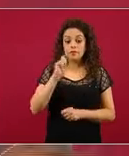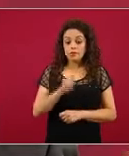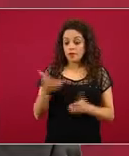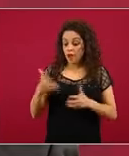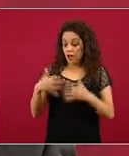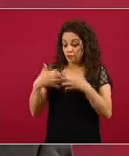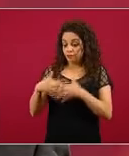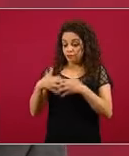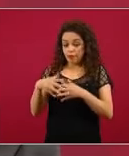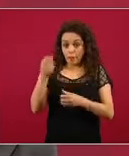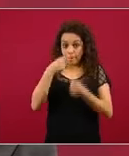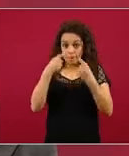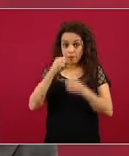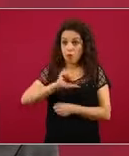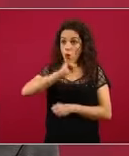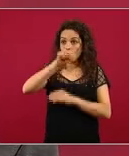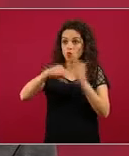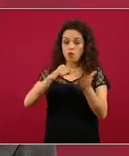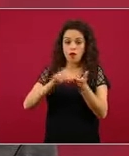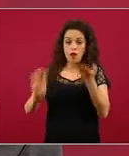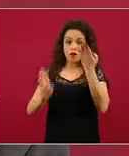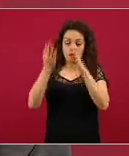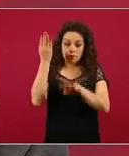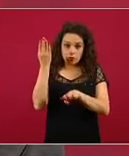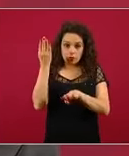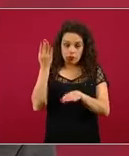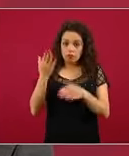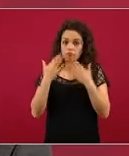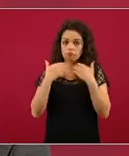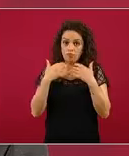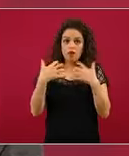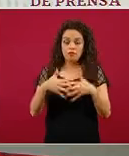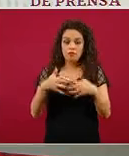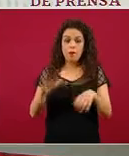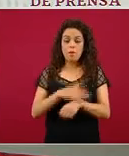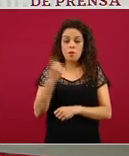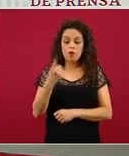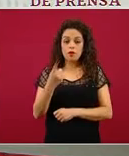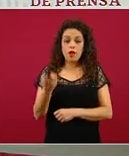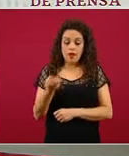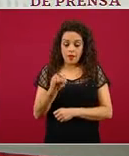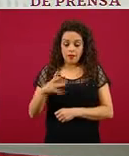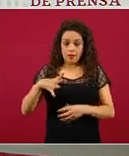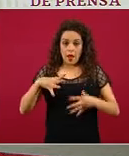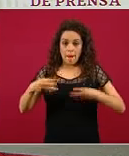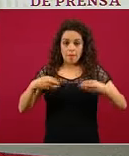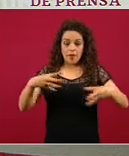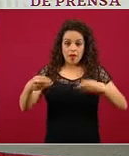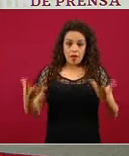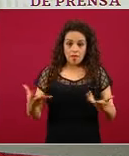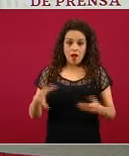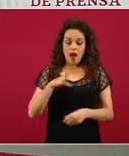medicamentos en otras partes del mundo en la medida en que la epidemia afectó a través